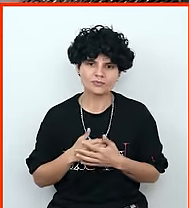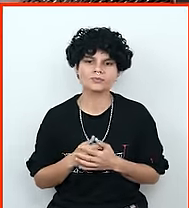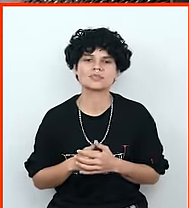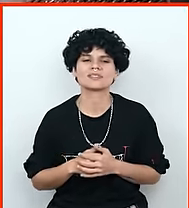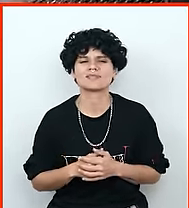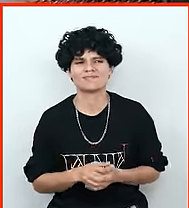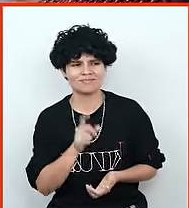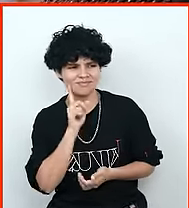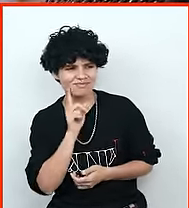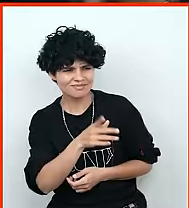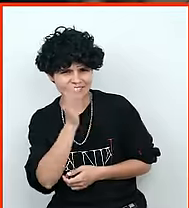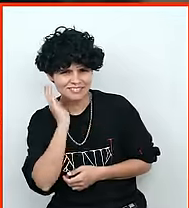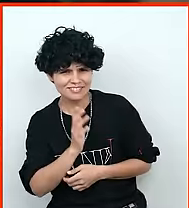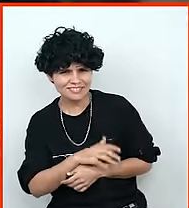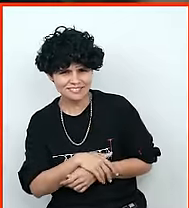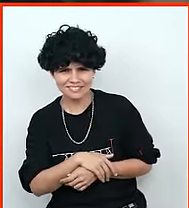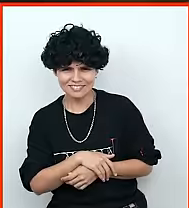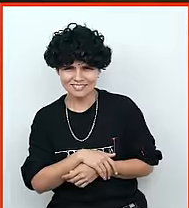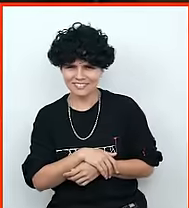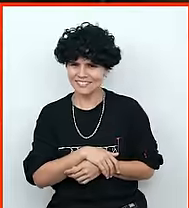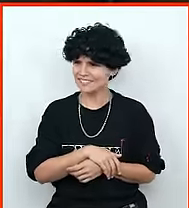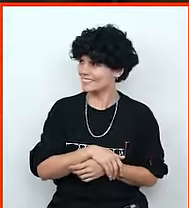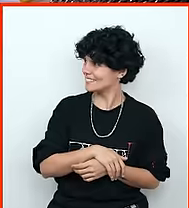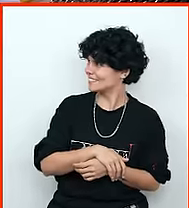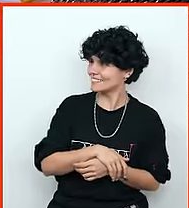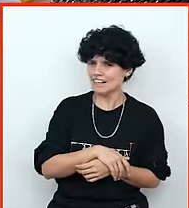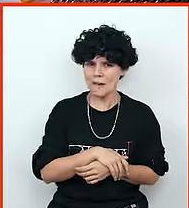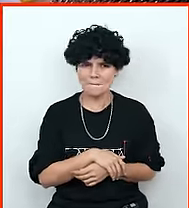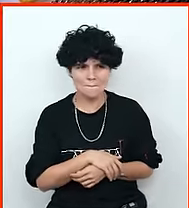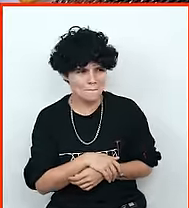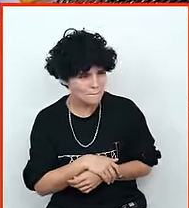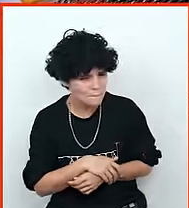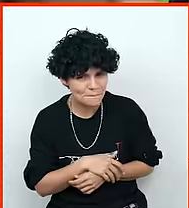generoso. Bueno. Mentiroso. ¿No?